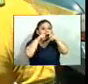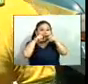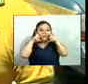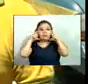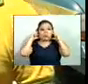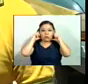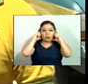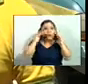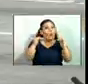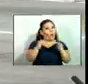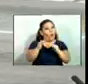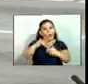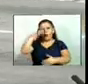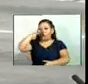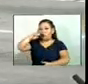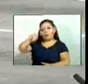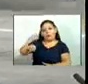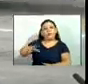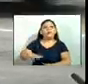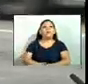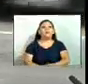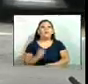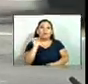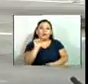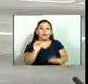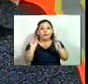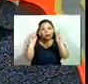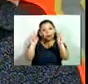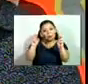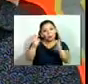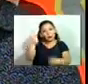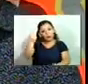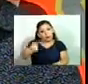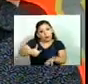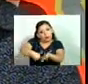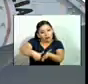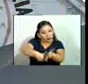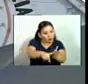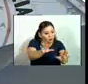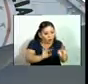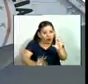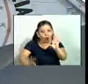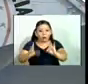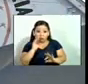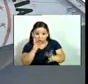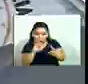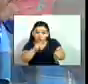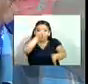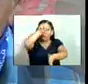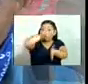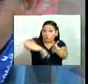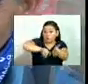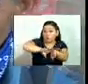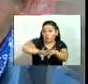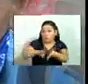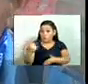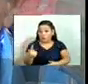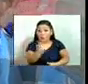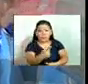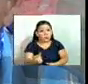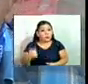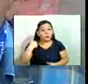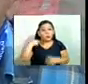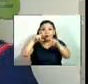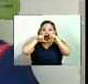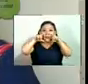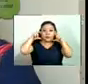así para desecharla. Debido a esta situación, algunos alcaldes han decidido poner multas a las personas que no utilicen la